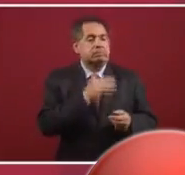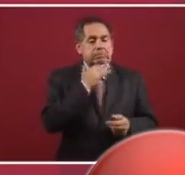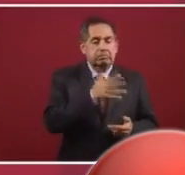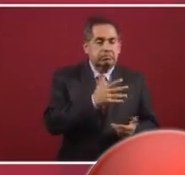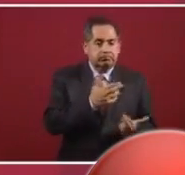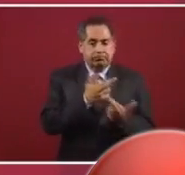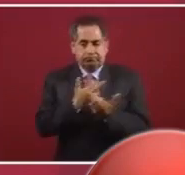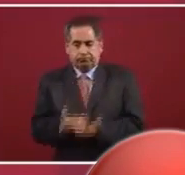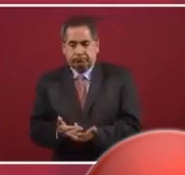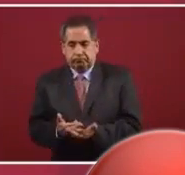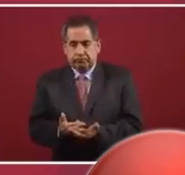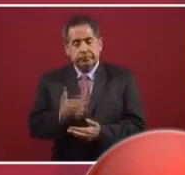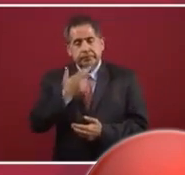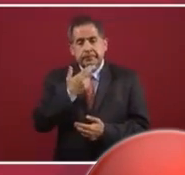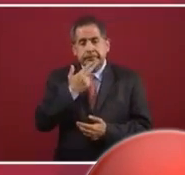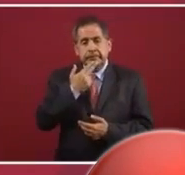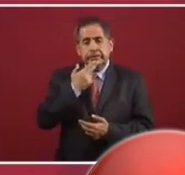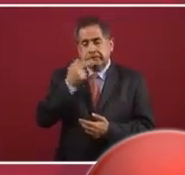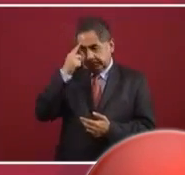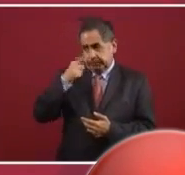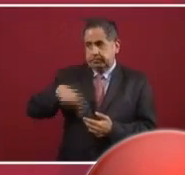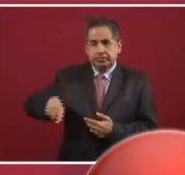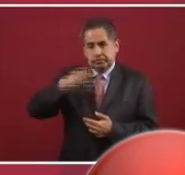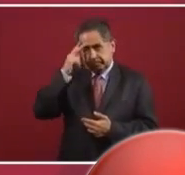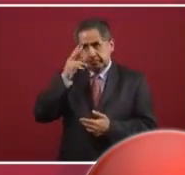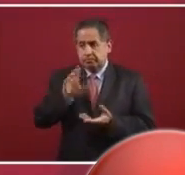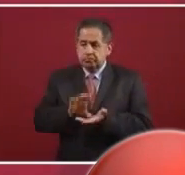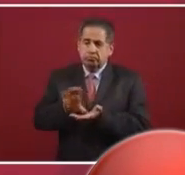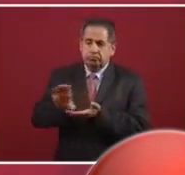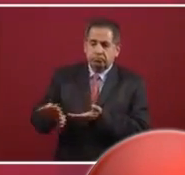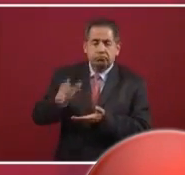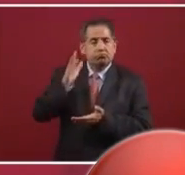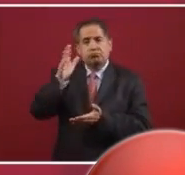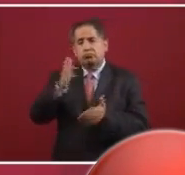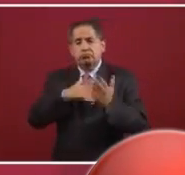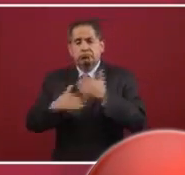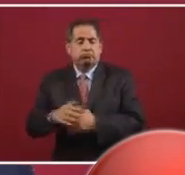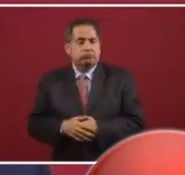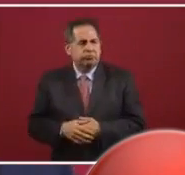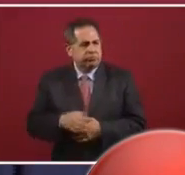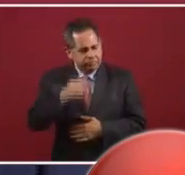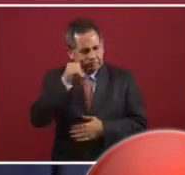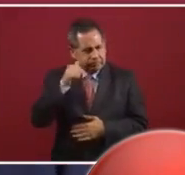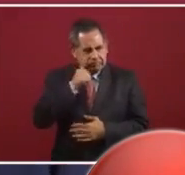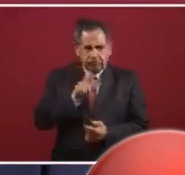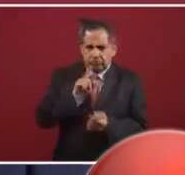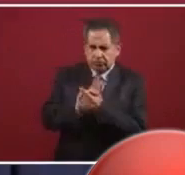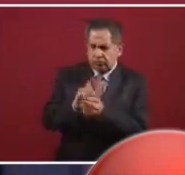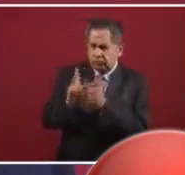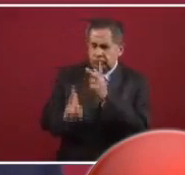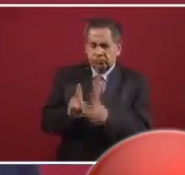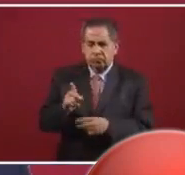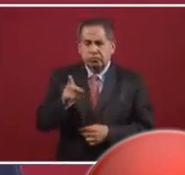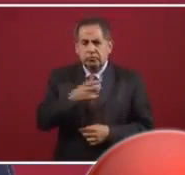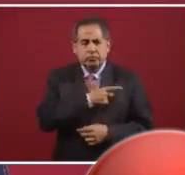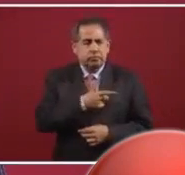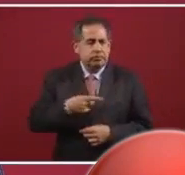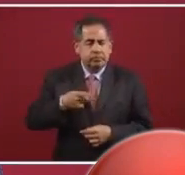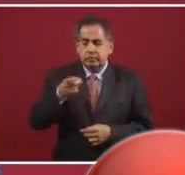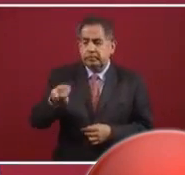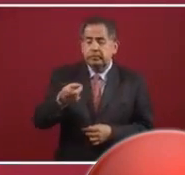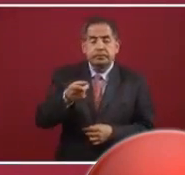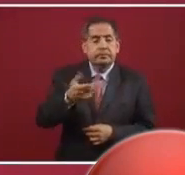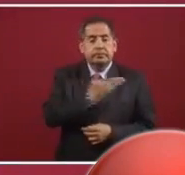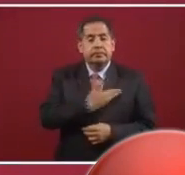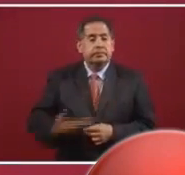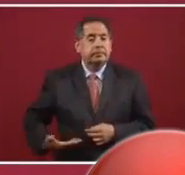para el desarrollo de México. Ayer le decía yo al presidente de la República de Costa